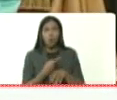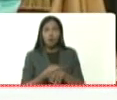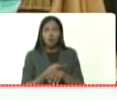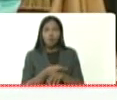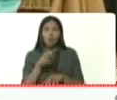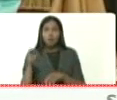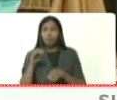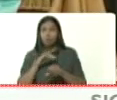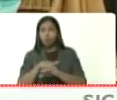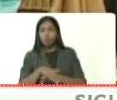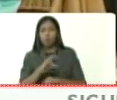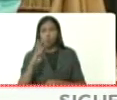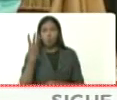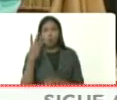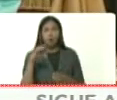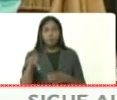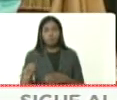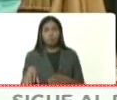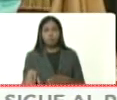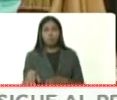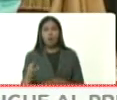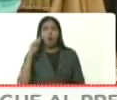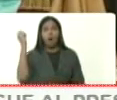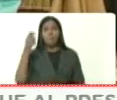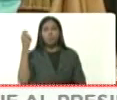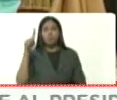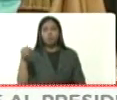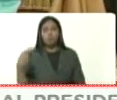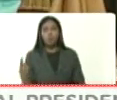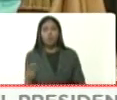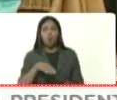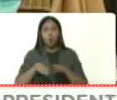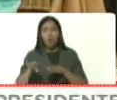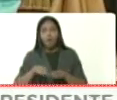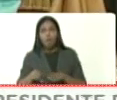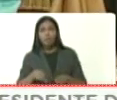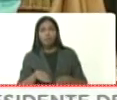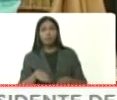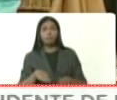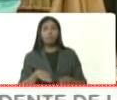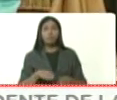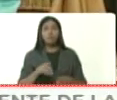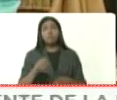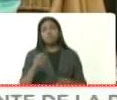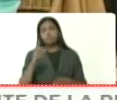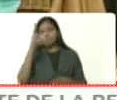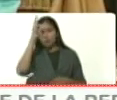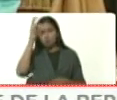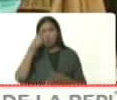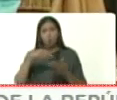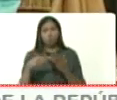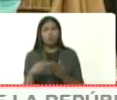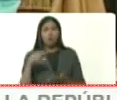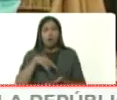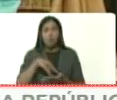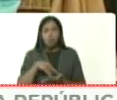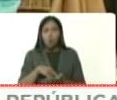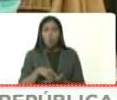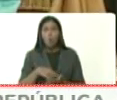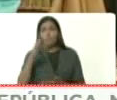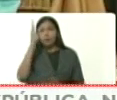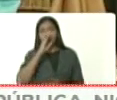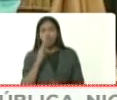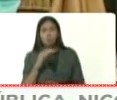Rodríguez, cuarto estado, Apure, luego Cojedes, Falcón, Sucre, Monagas, Barinas, Carabobo,